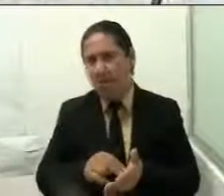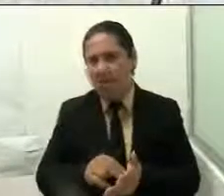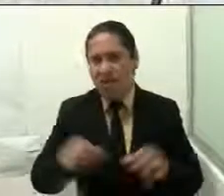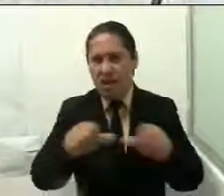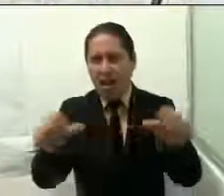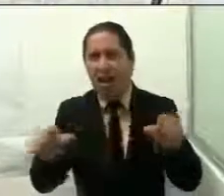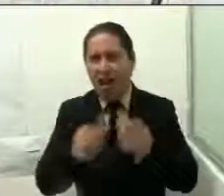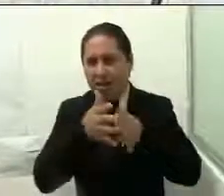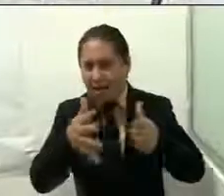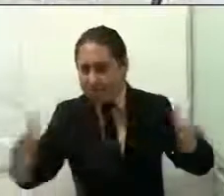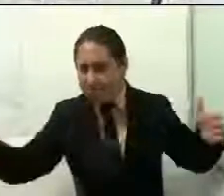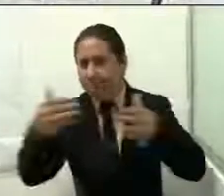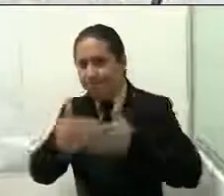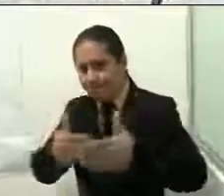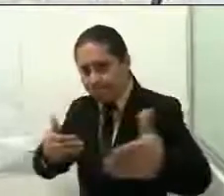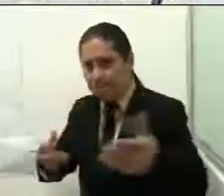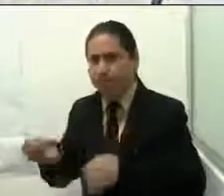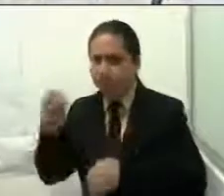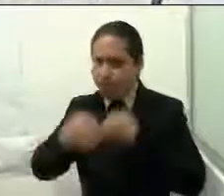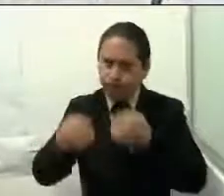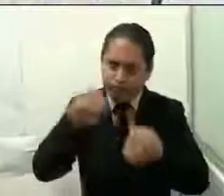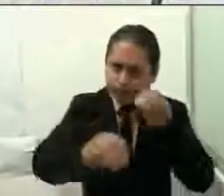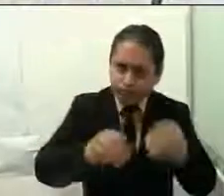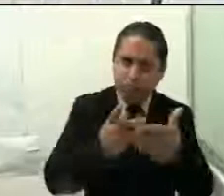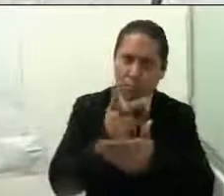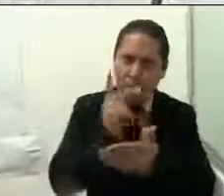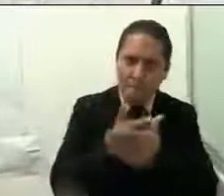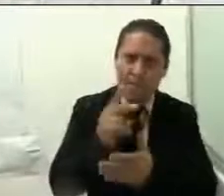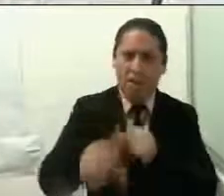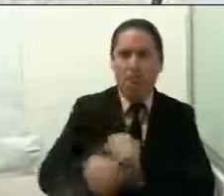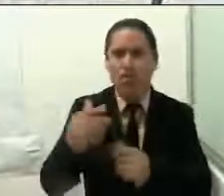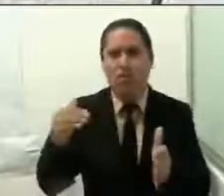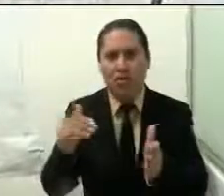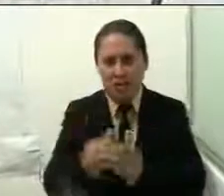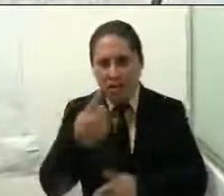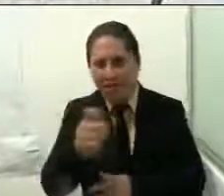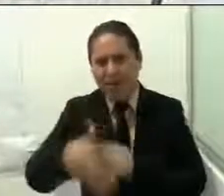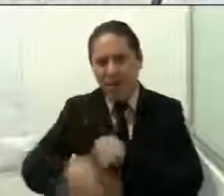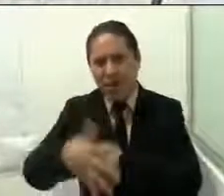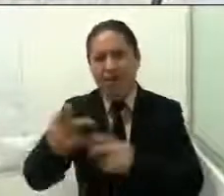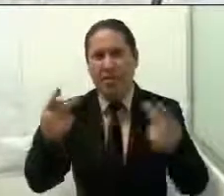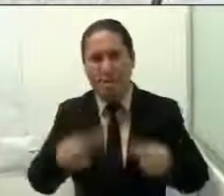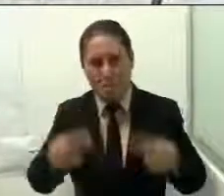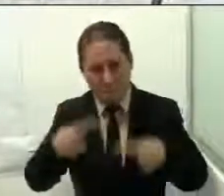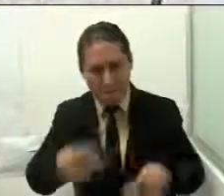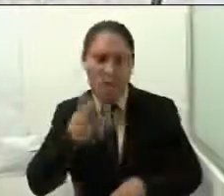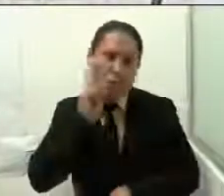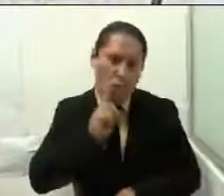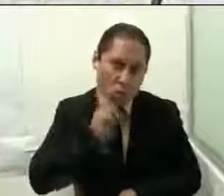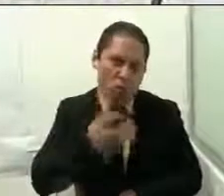de plantaciones en beneficio de 12 mil 115 productoras y productores